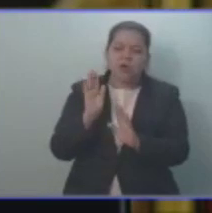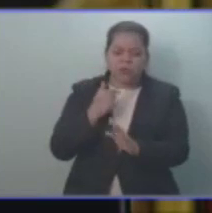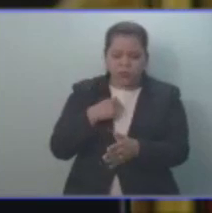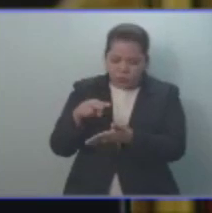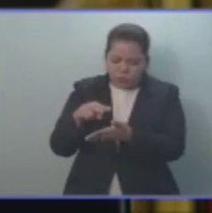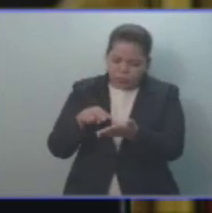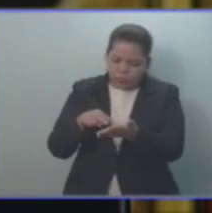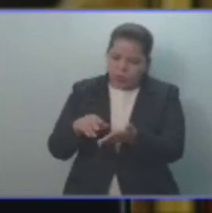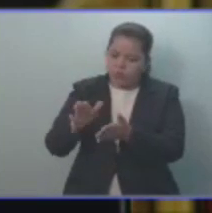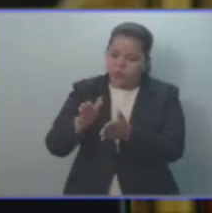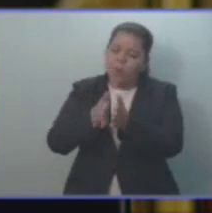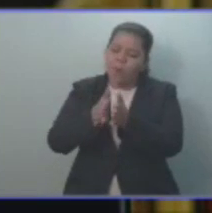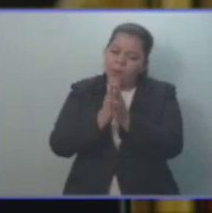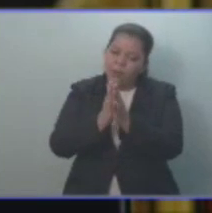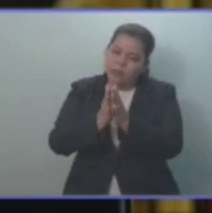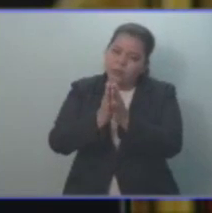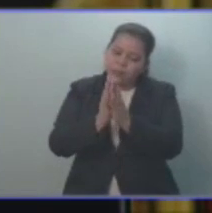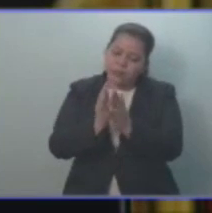homilías